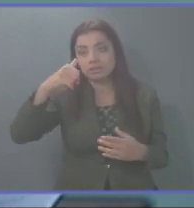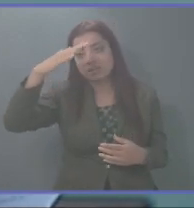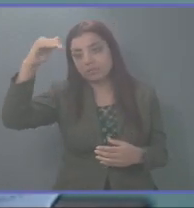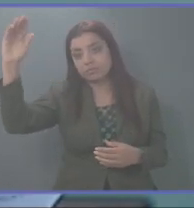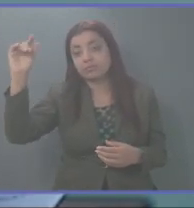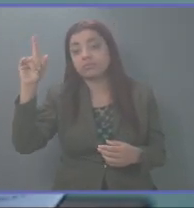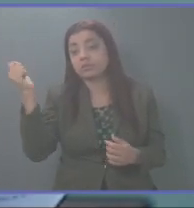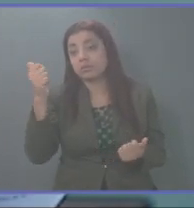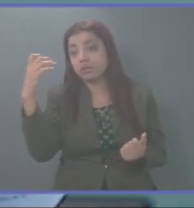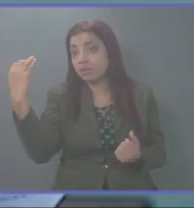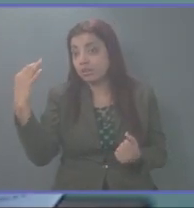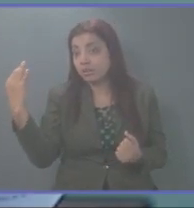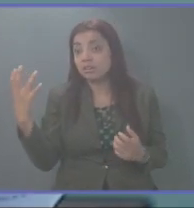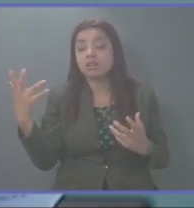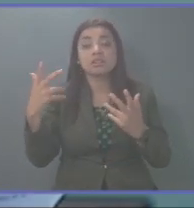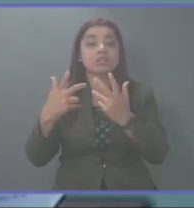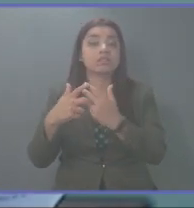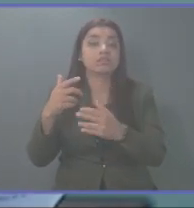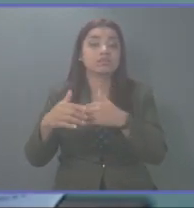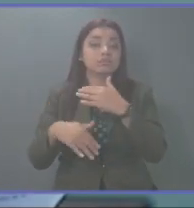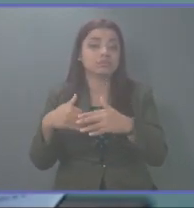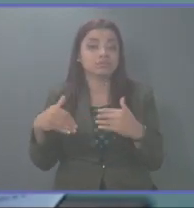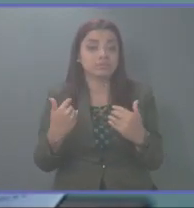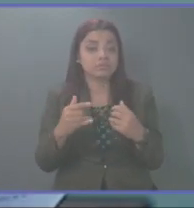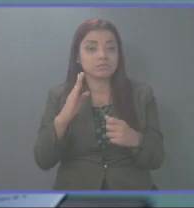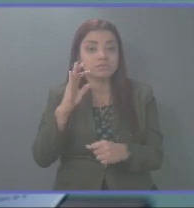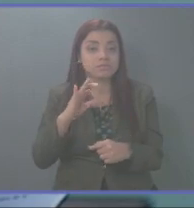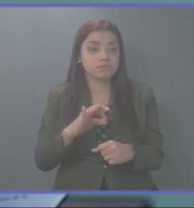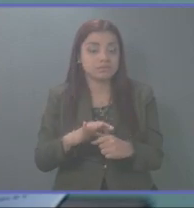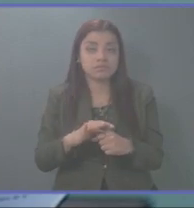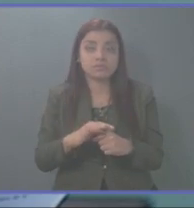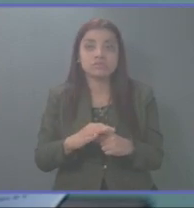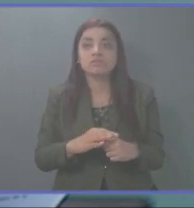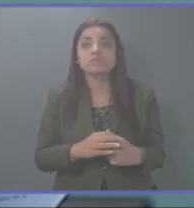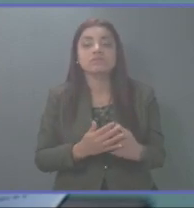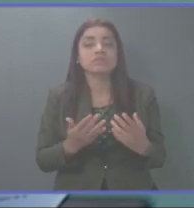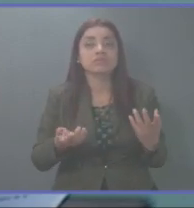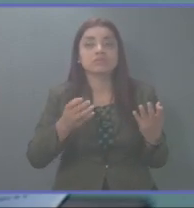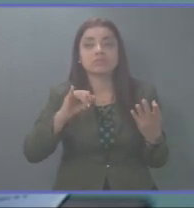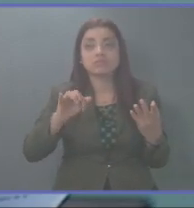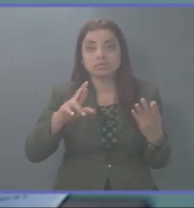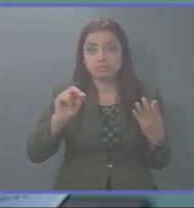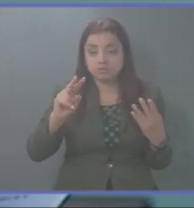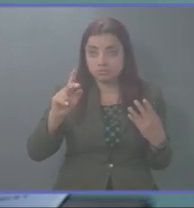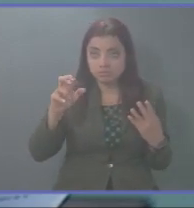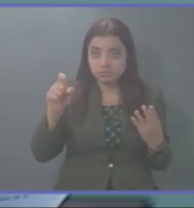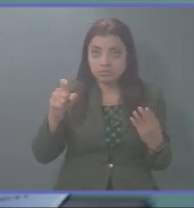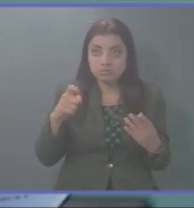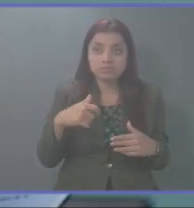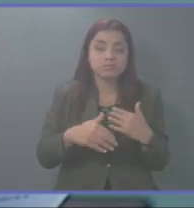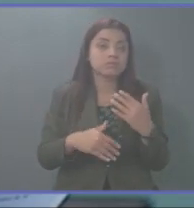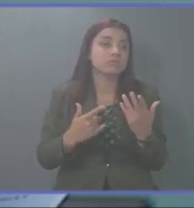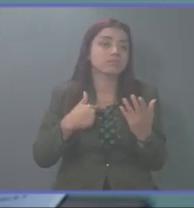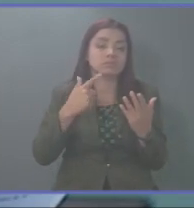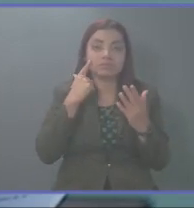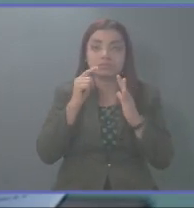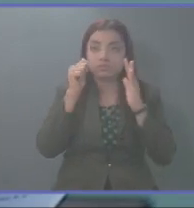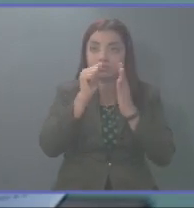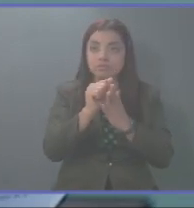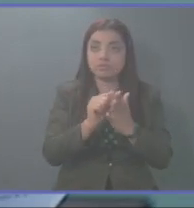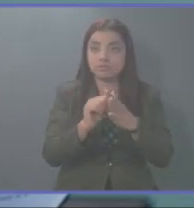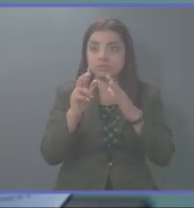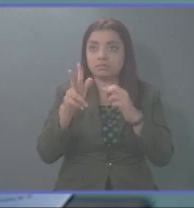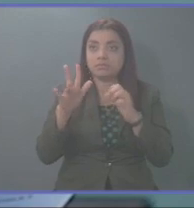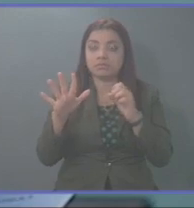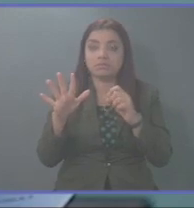cuanto fueren compatibles con la naturaleza especial del voto desde el exterior, las JRVEX atenderán lo dispuesto en los artículos 35